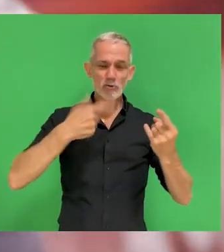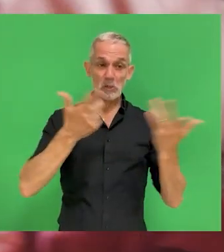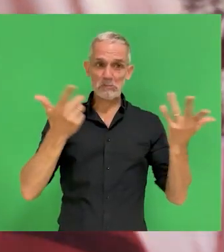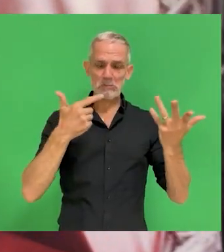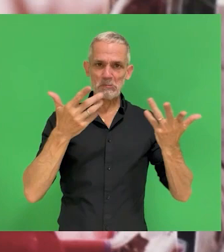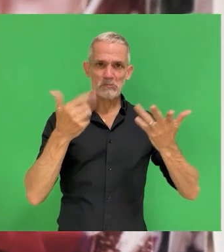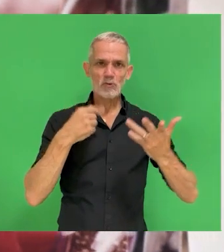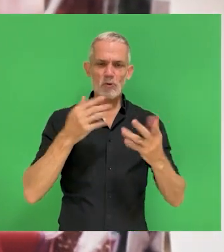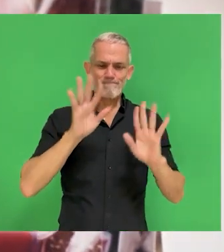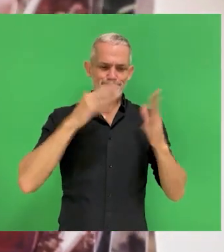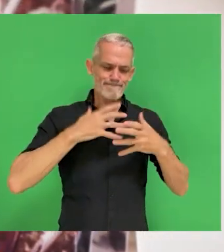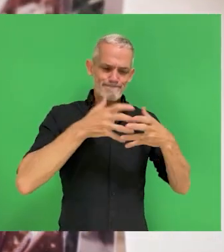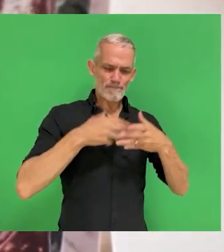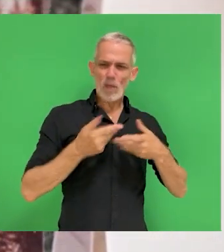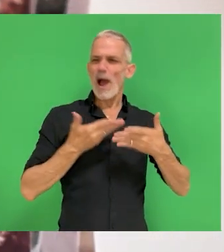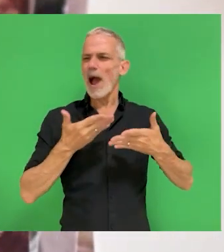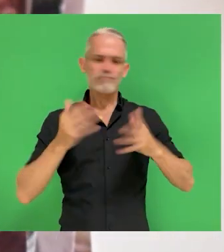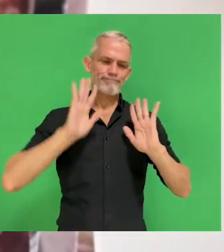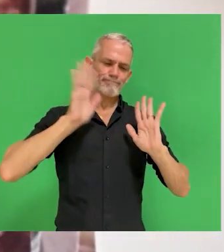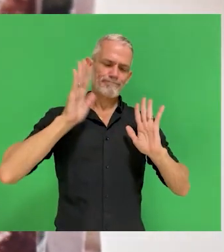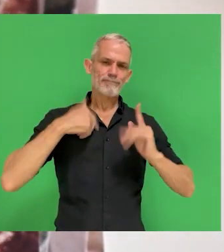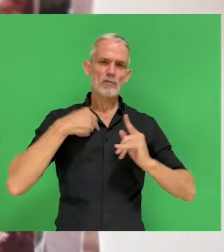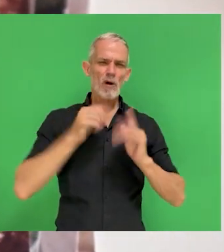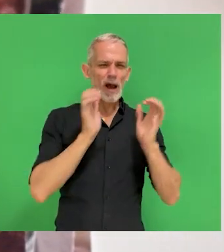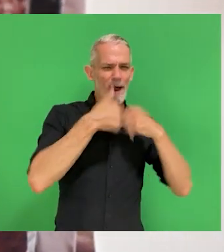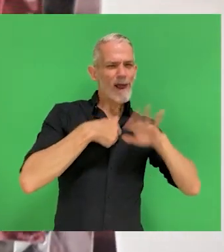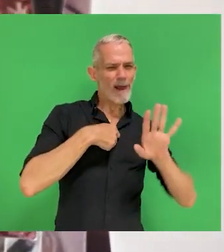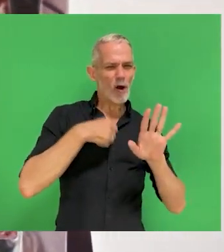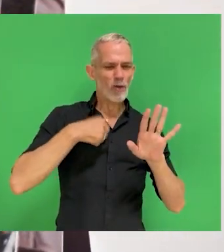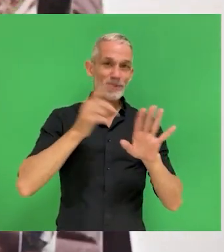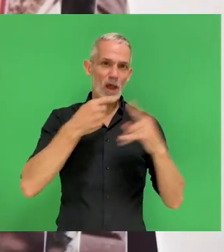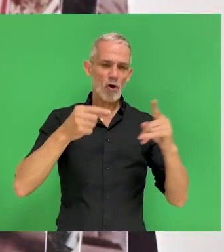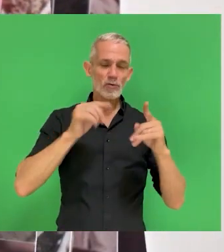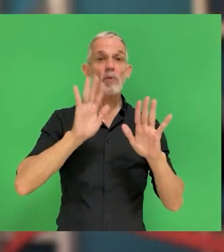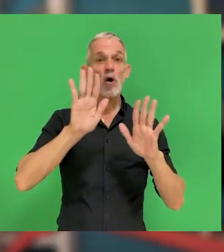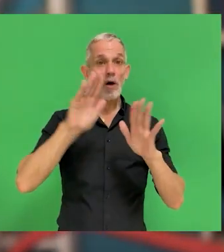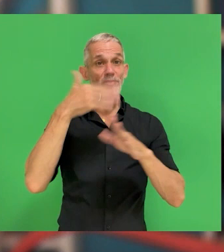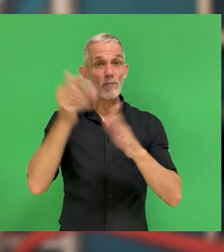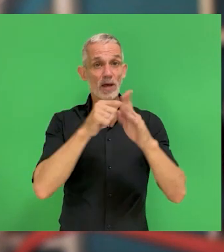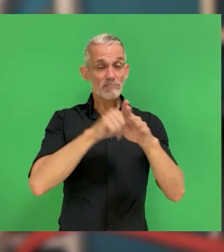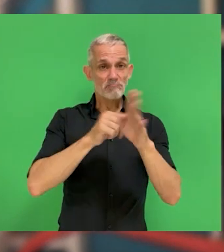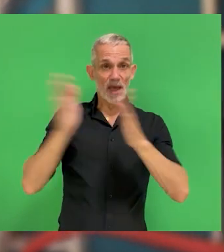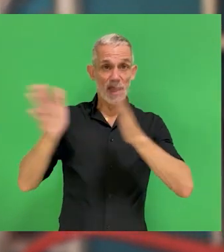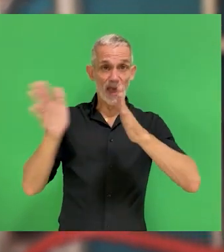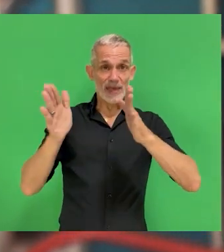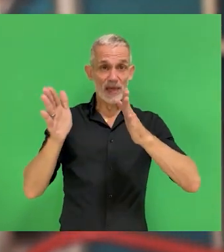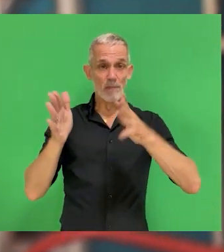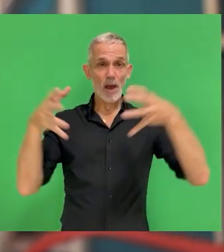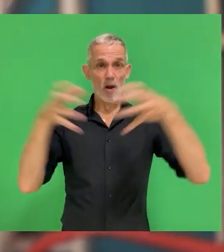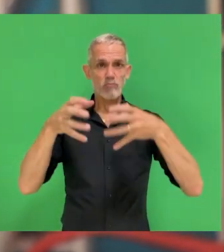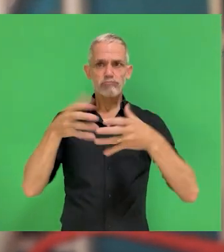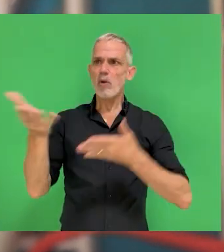No me salía, hasta medio canuta de mi parte por ahí. Pero la verdad que el